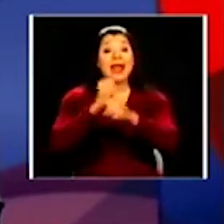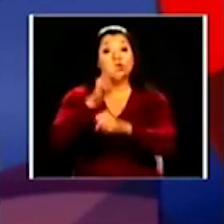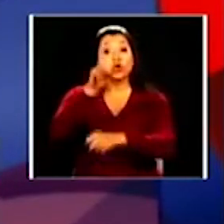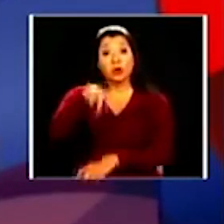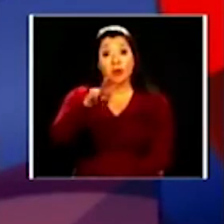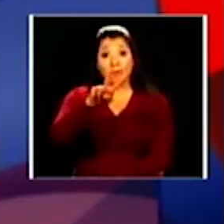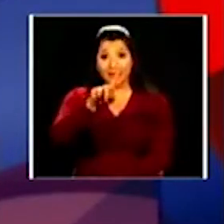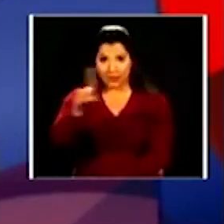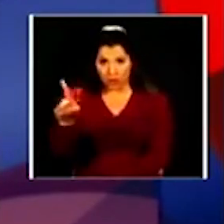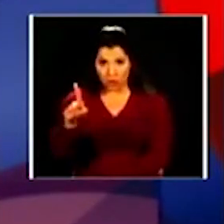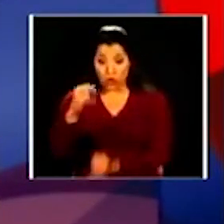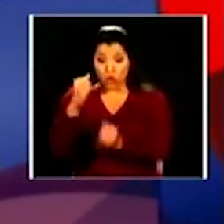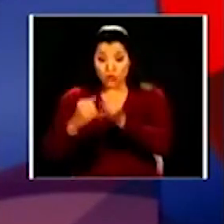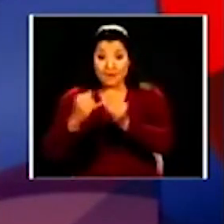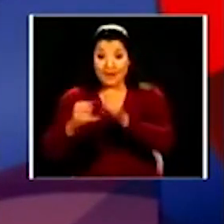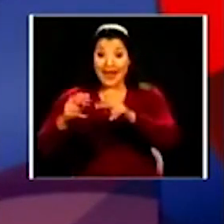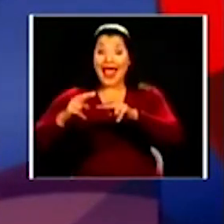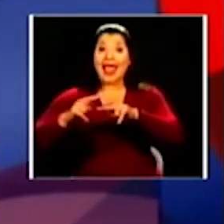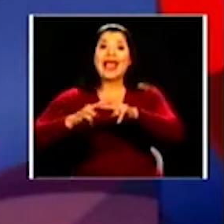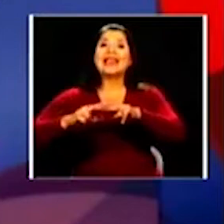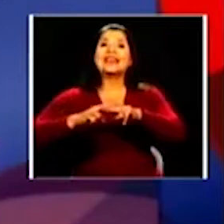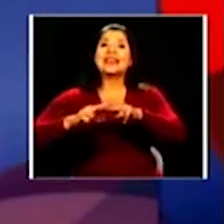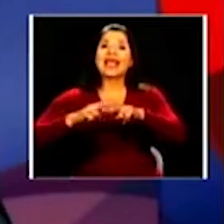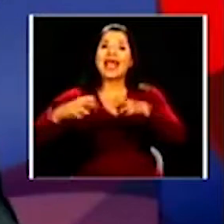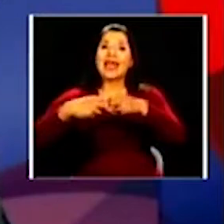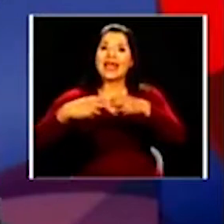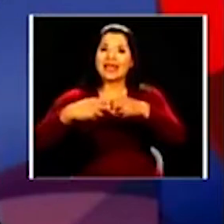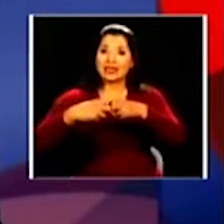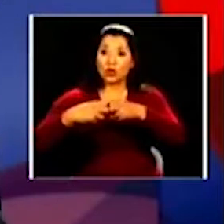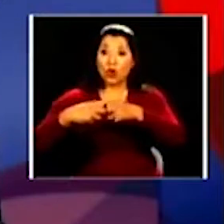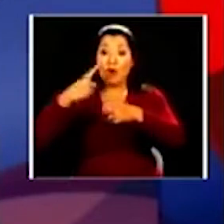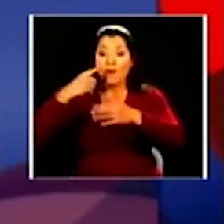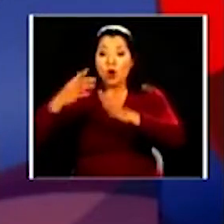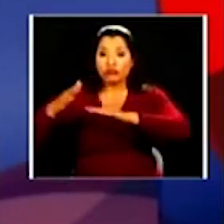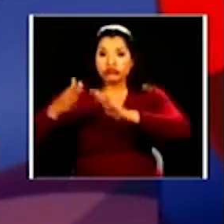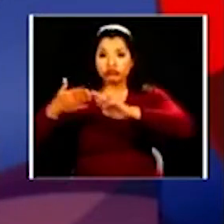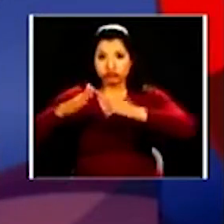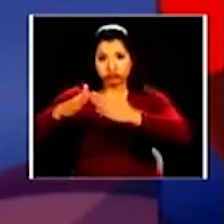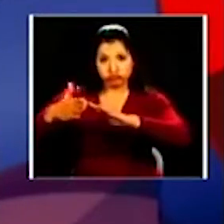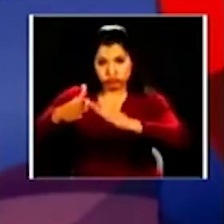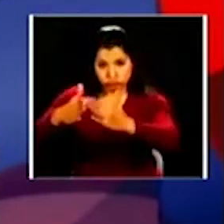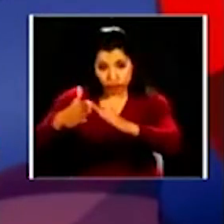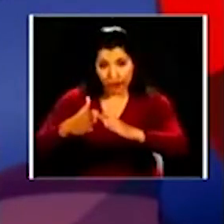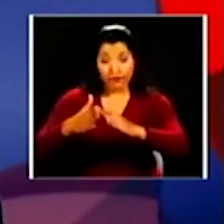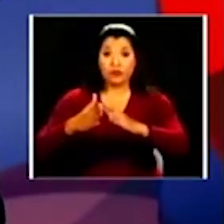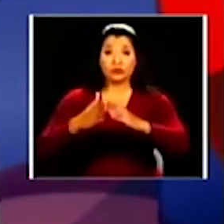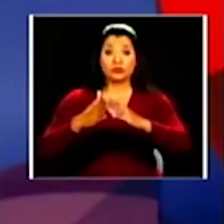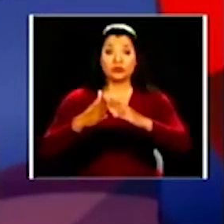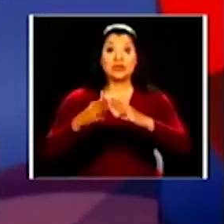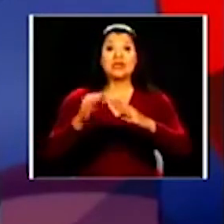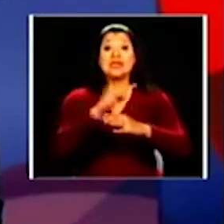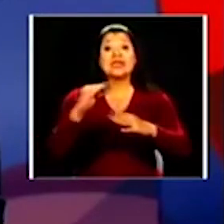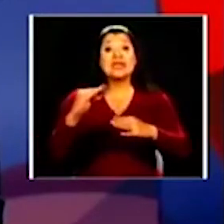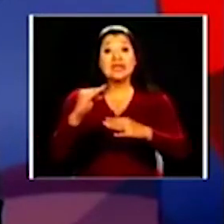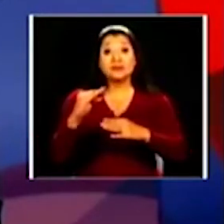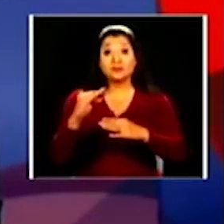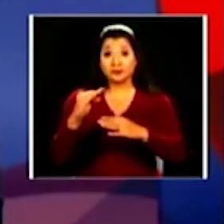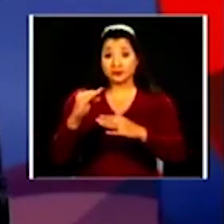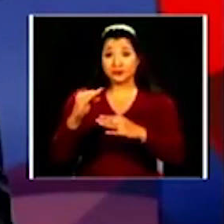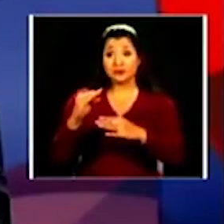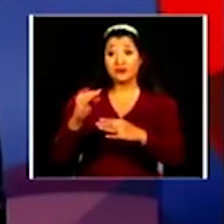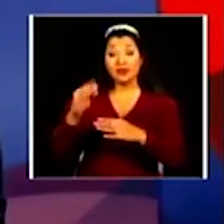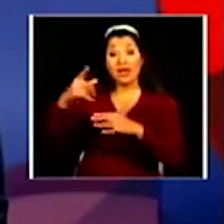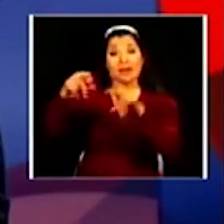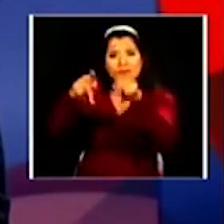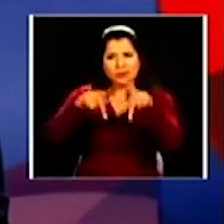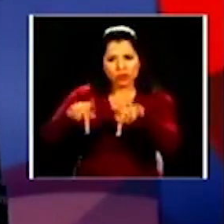tren eléctrico interurbano, también vía concesión, llevándolo a partir de ese grupo de alto nivel. Y ese grupo de alto nivel tendrá que asumir